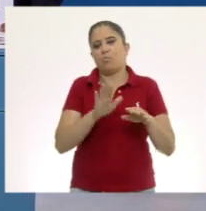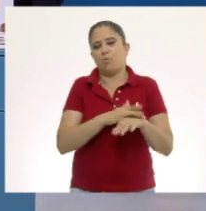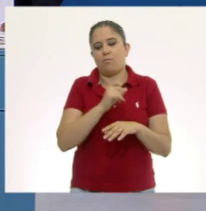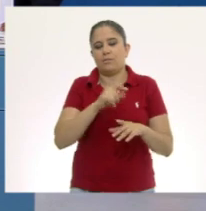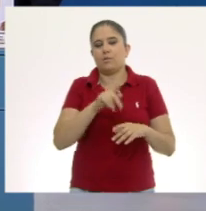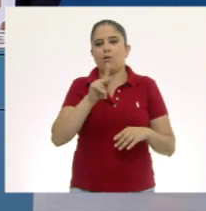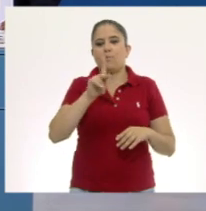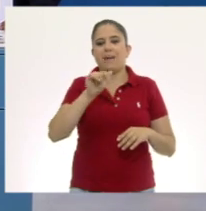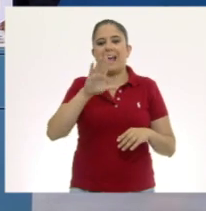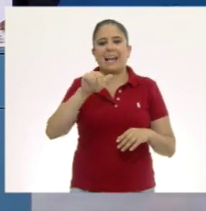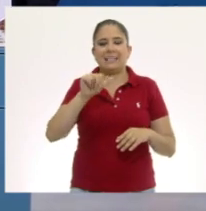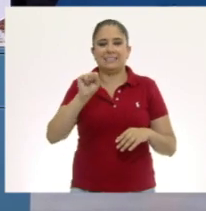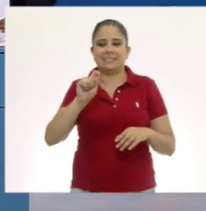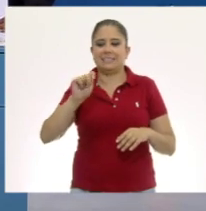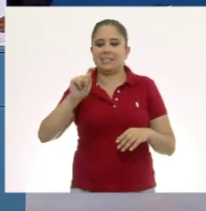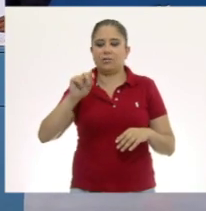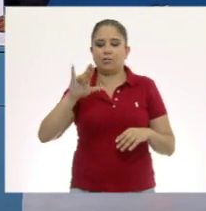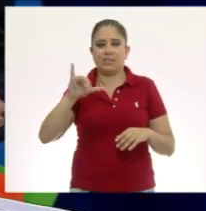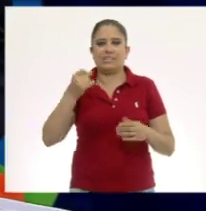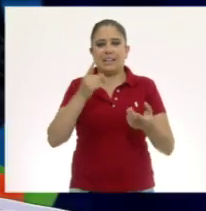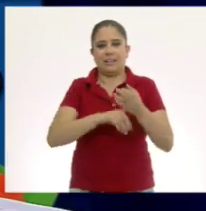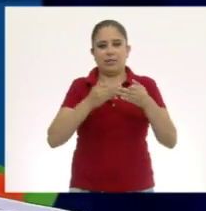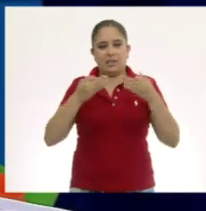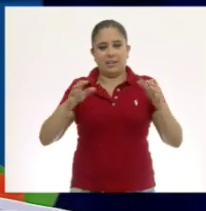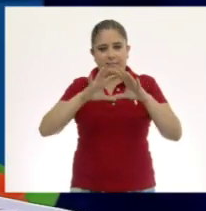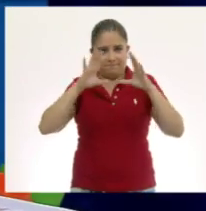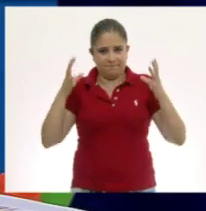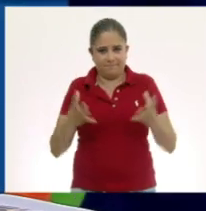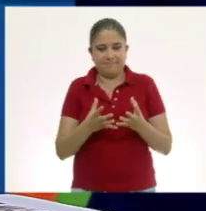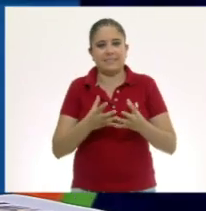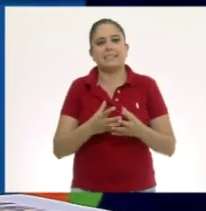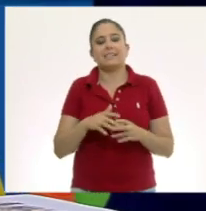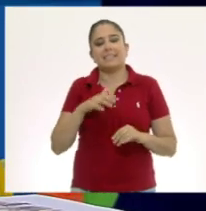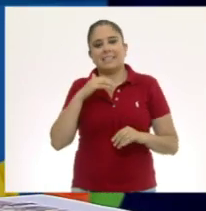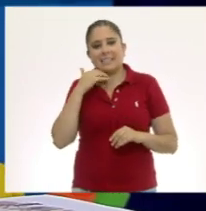tectónicas que tenemos en la corteza terrestre. Quisiera yo